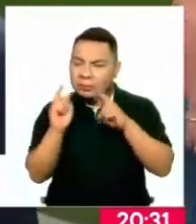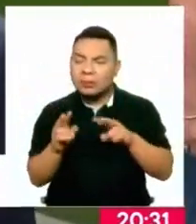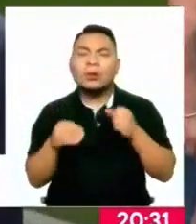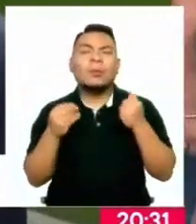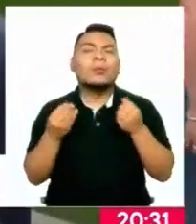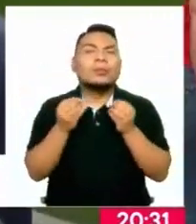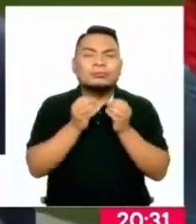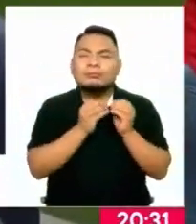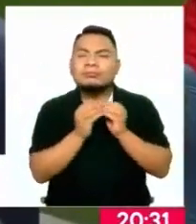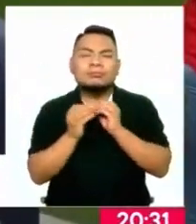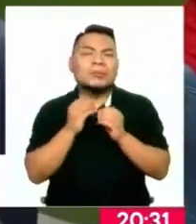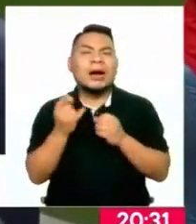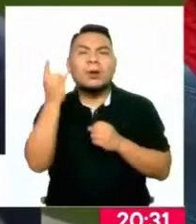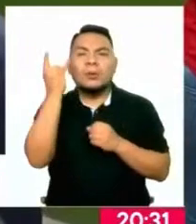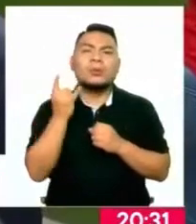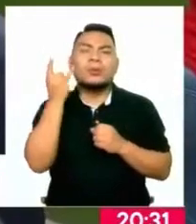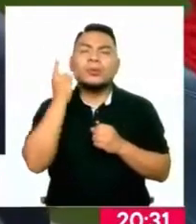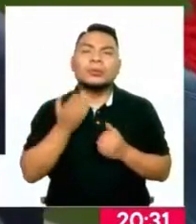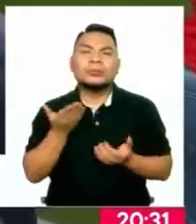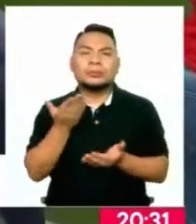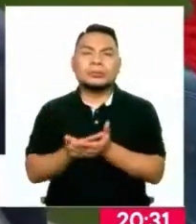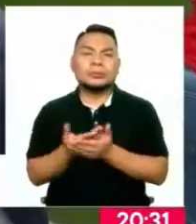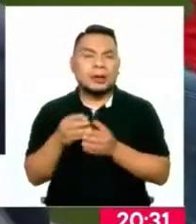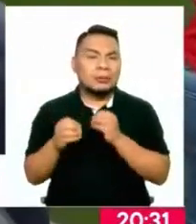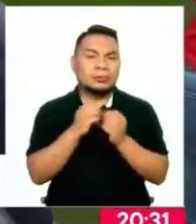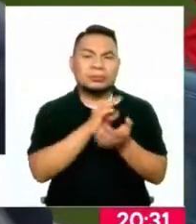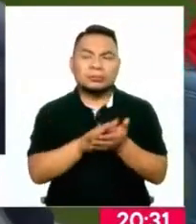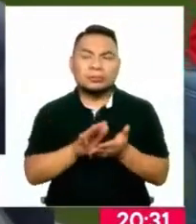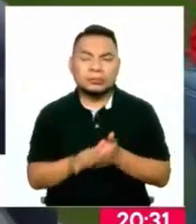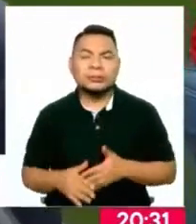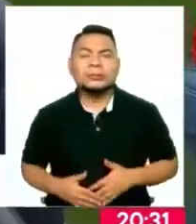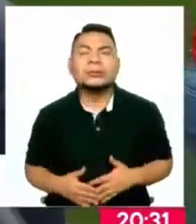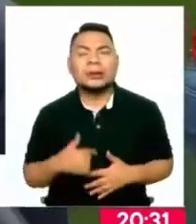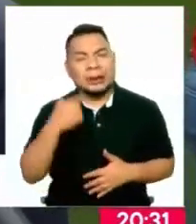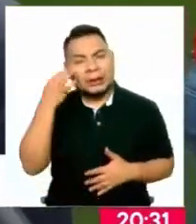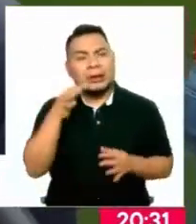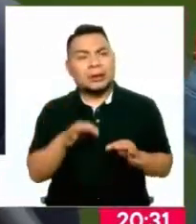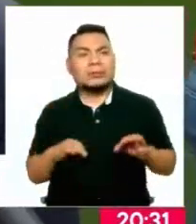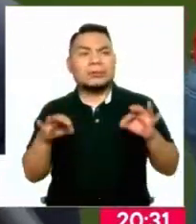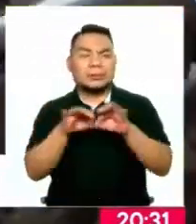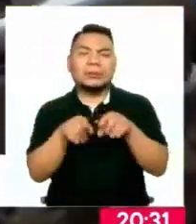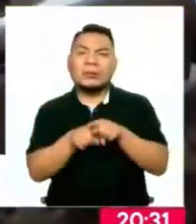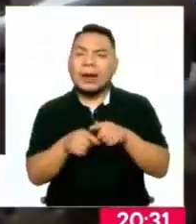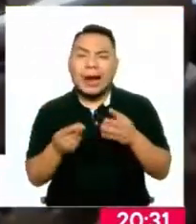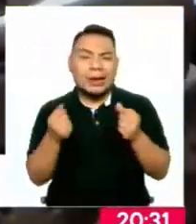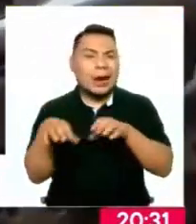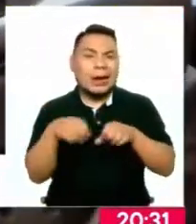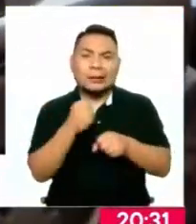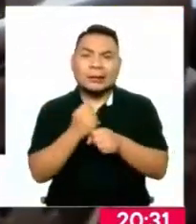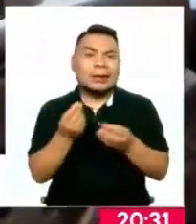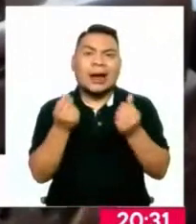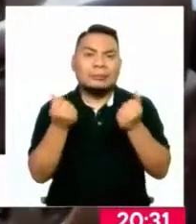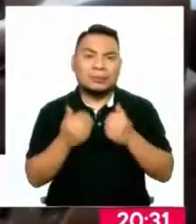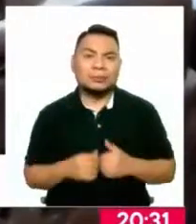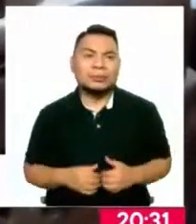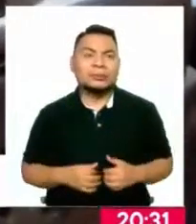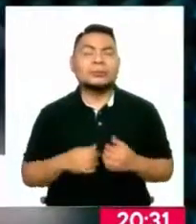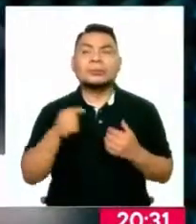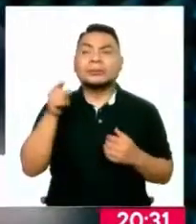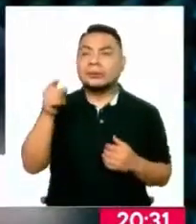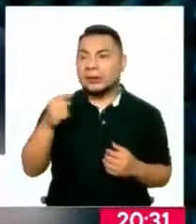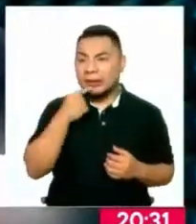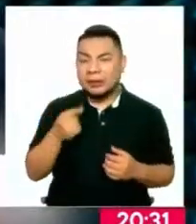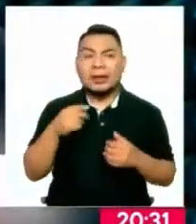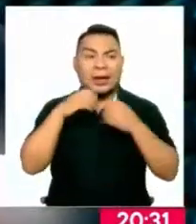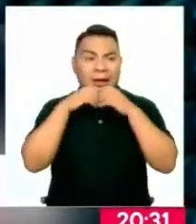cuáles son las medidas más urgentes que hay que tomar. Pero en este momento creo que es muy importante también actuar rápido. Sobre la reunión que habría